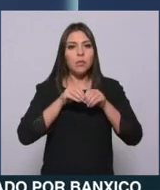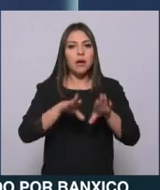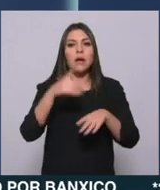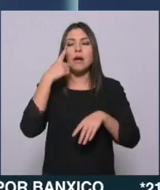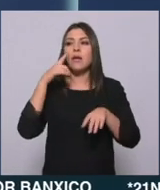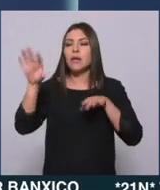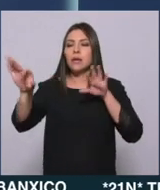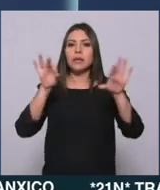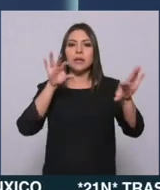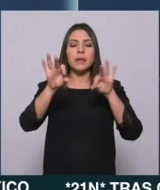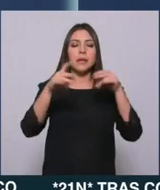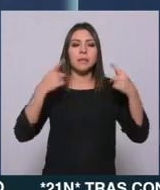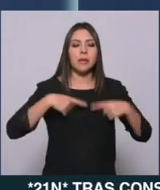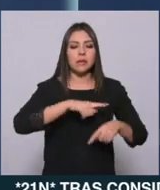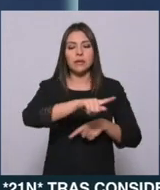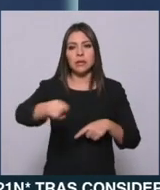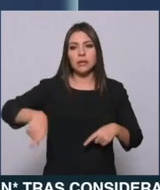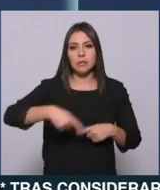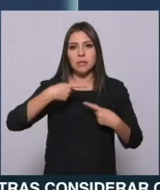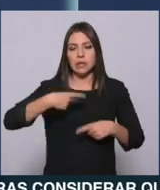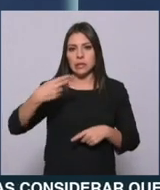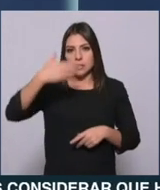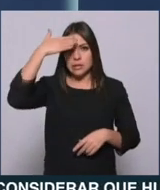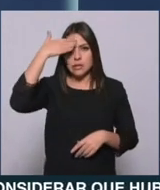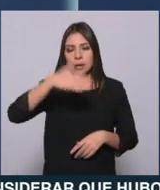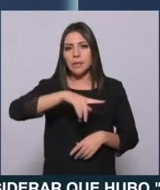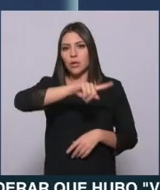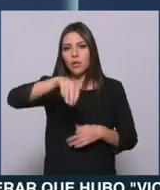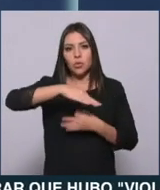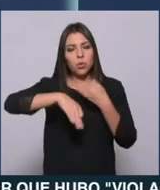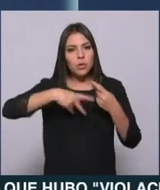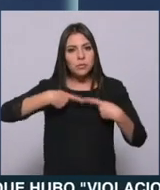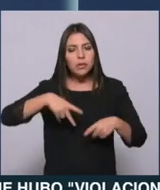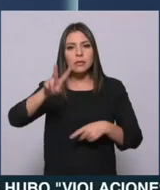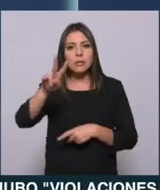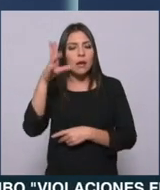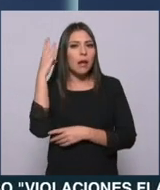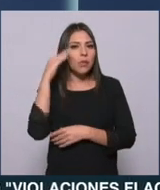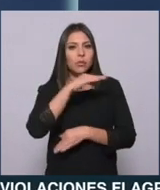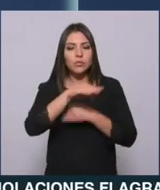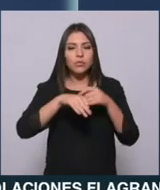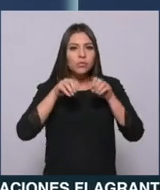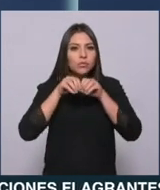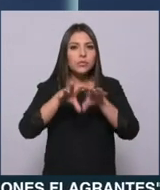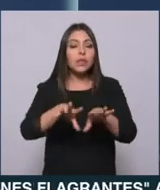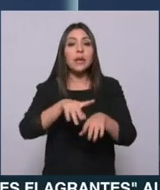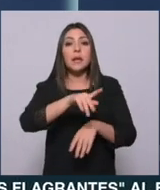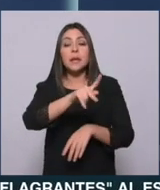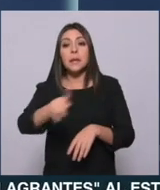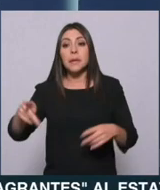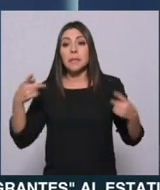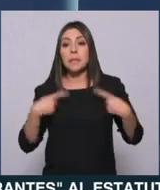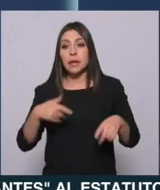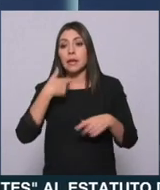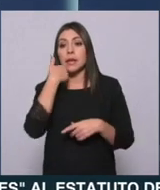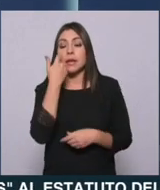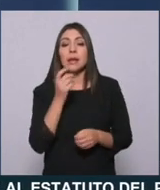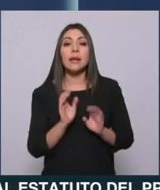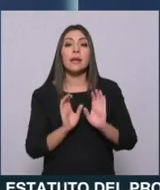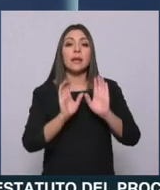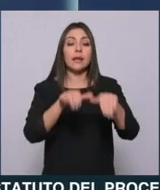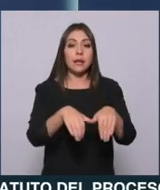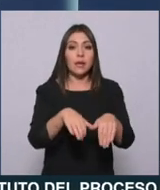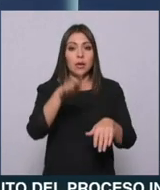selección de personal lo conozcan ustedes, los medios, los conozca la sociedad, para que los hombres y las mujeres que lleguen a formar parte de este heroico cuerpo de